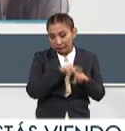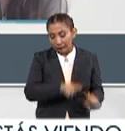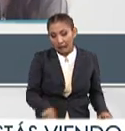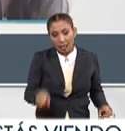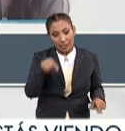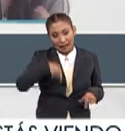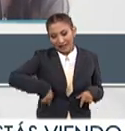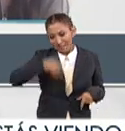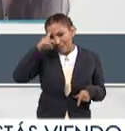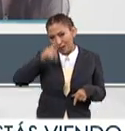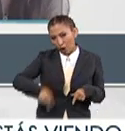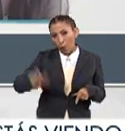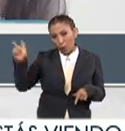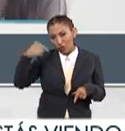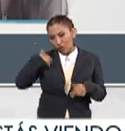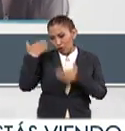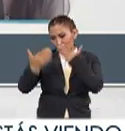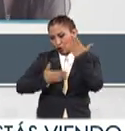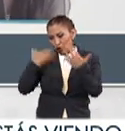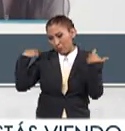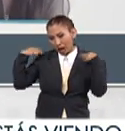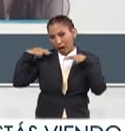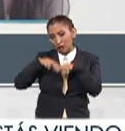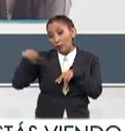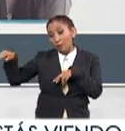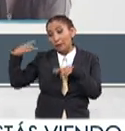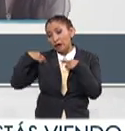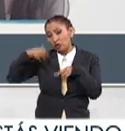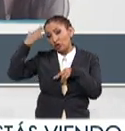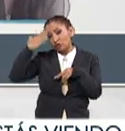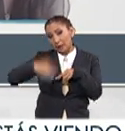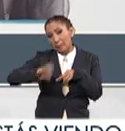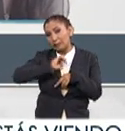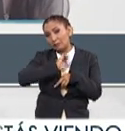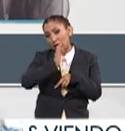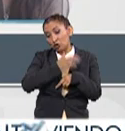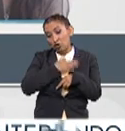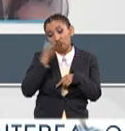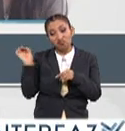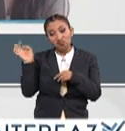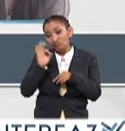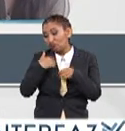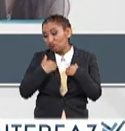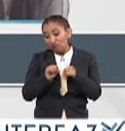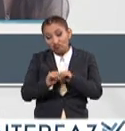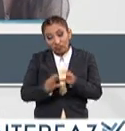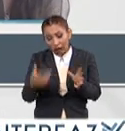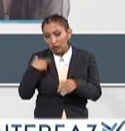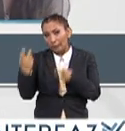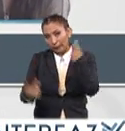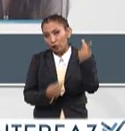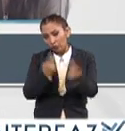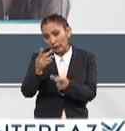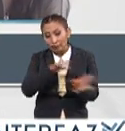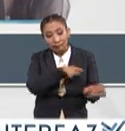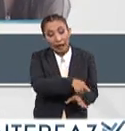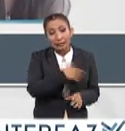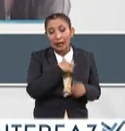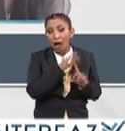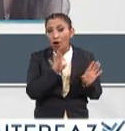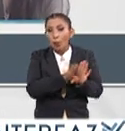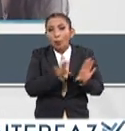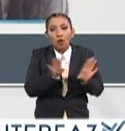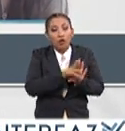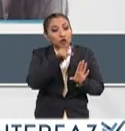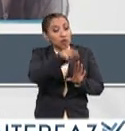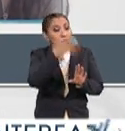diferente como aquí en México que cuando estudias con un maestro, el maestro sabe el español y si no entiendes algo, le preguntas. Y allá era